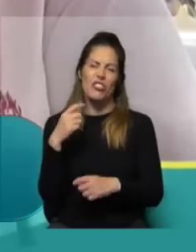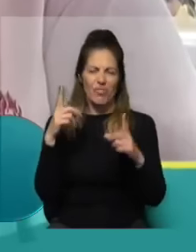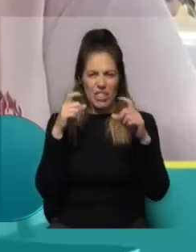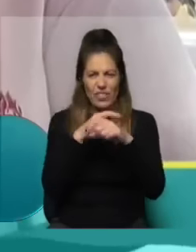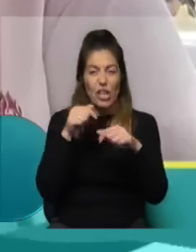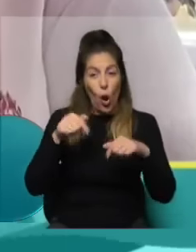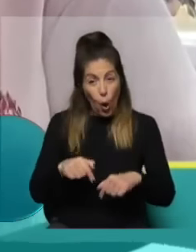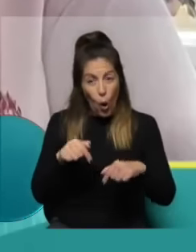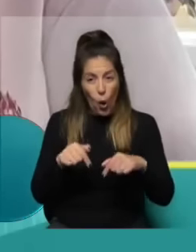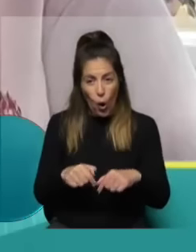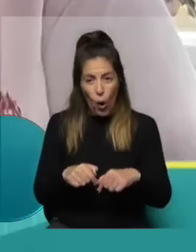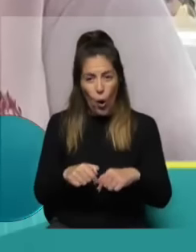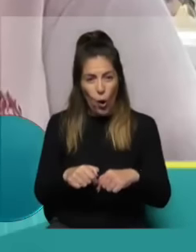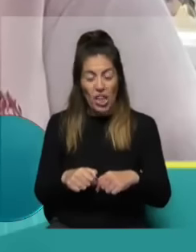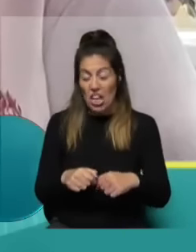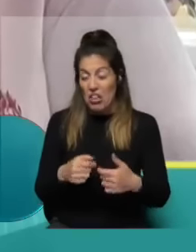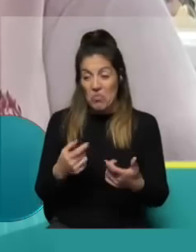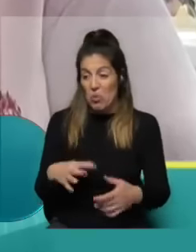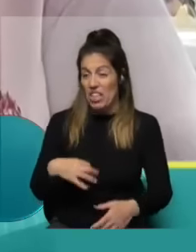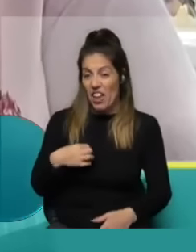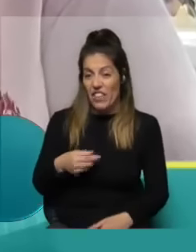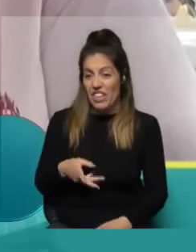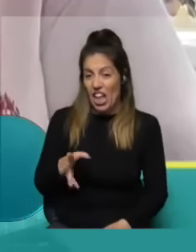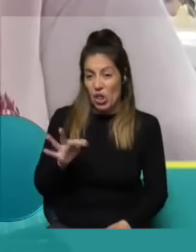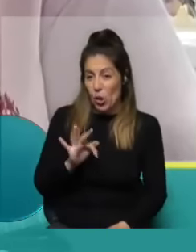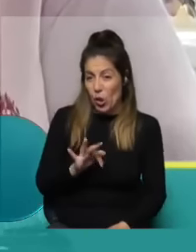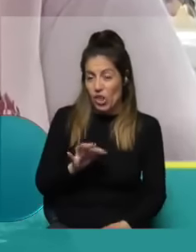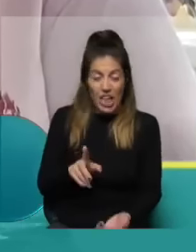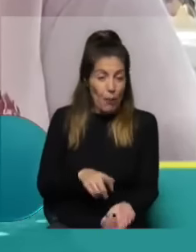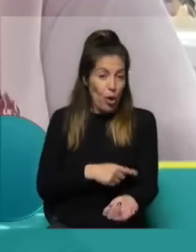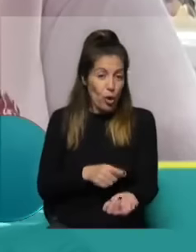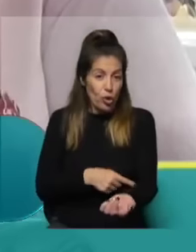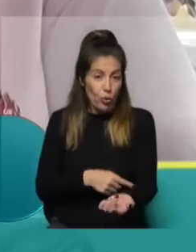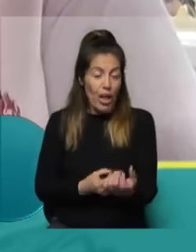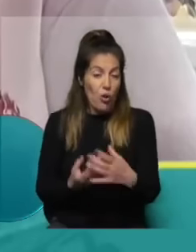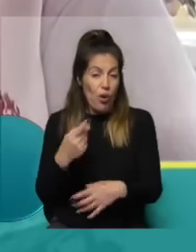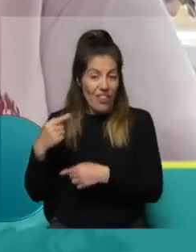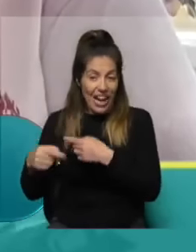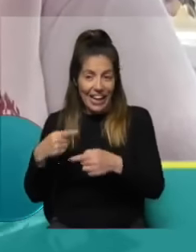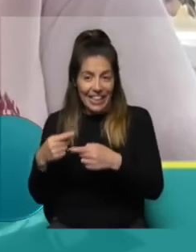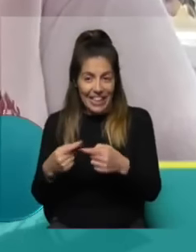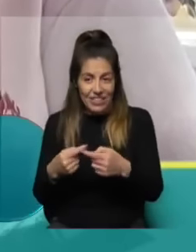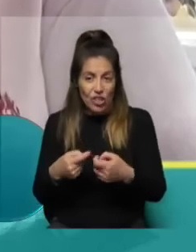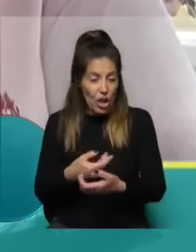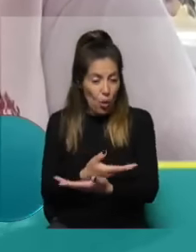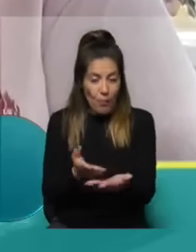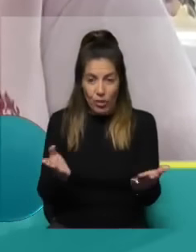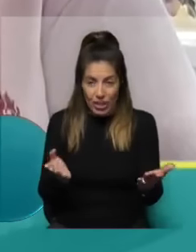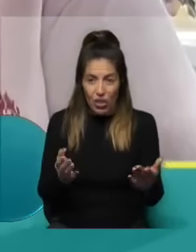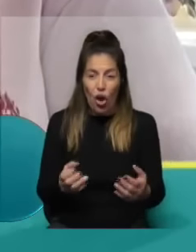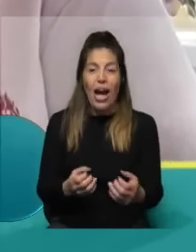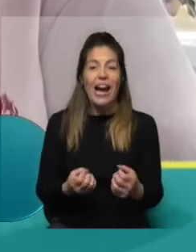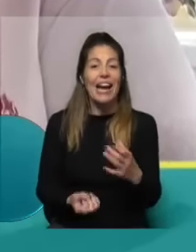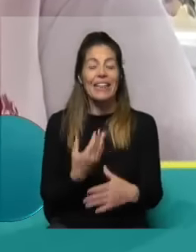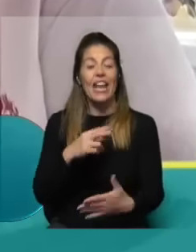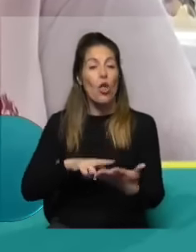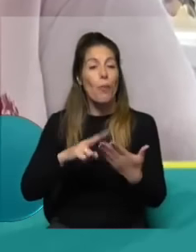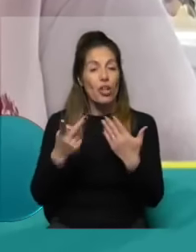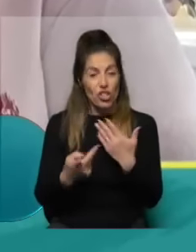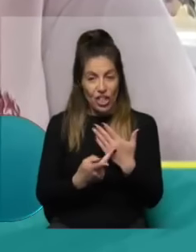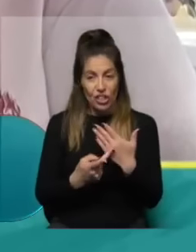hoy forman parte de nuestra vida cotidiana porque las nuevas generaciones entre las que vos te encontrás lo han traído, lo han instalado y han generado proyectos